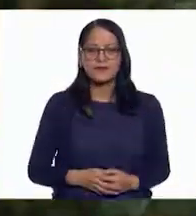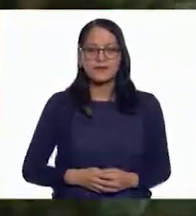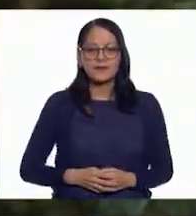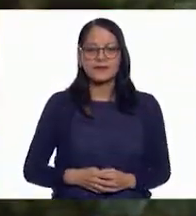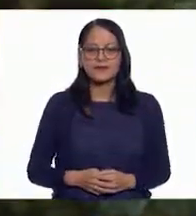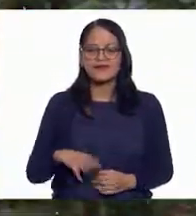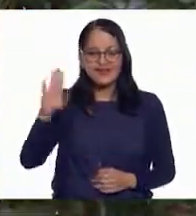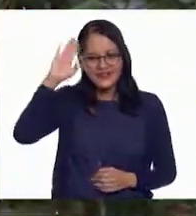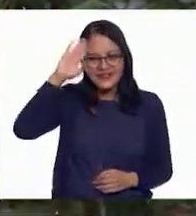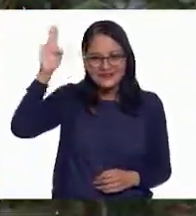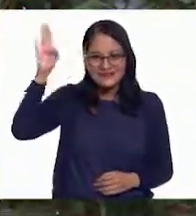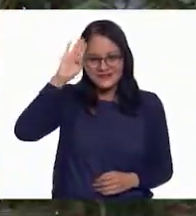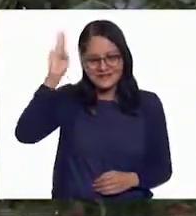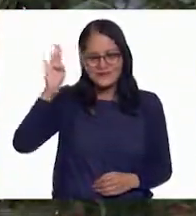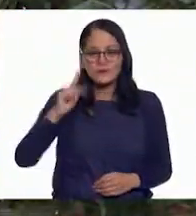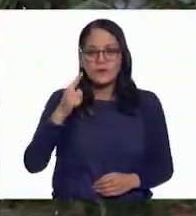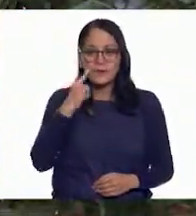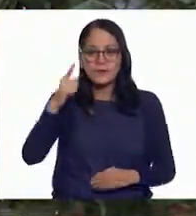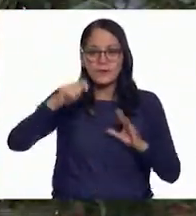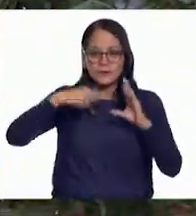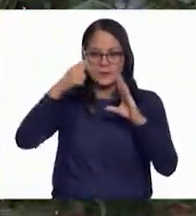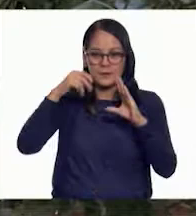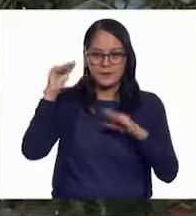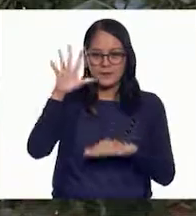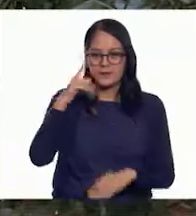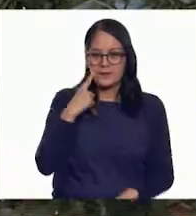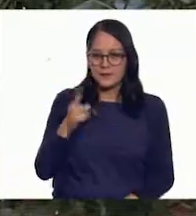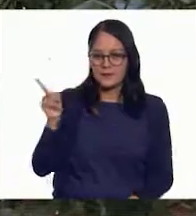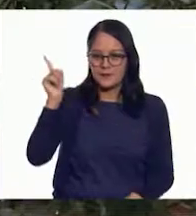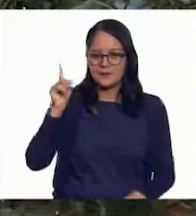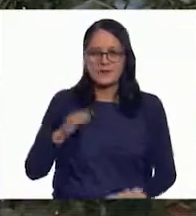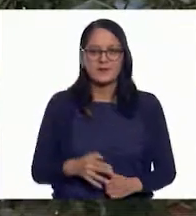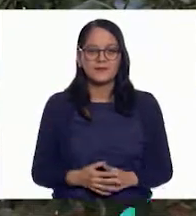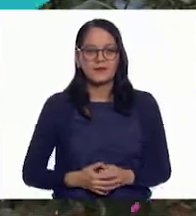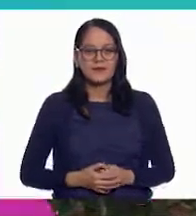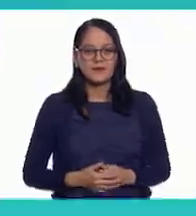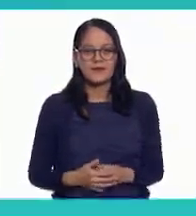¡Hola! ¡Vamos a ver el siguiente video!